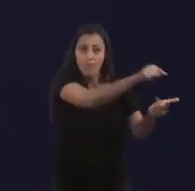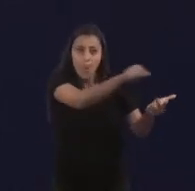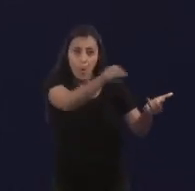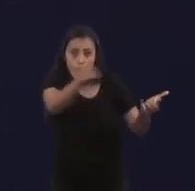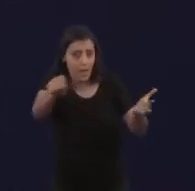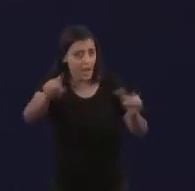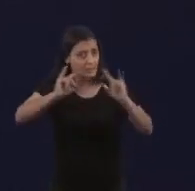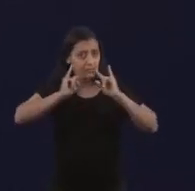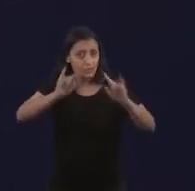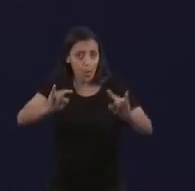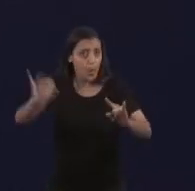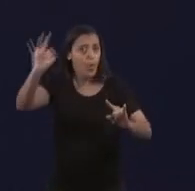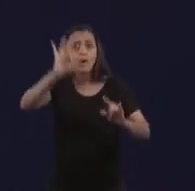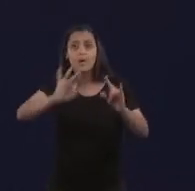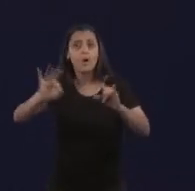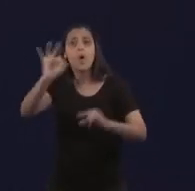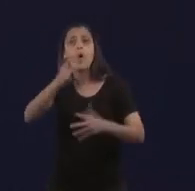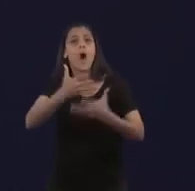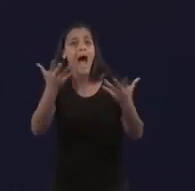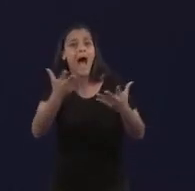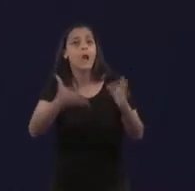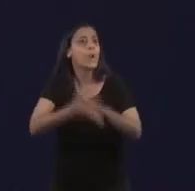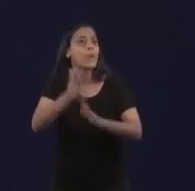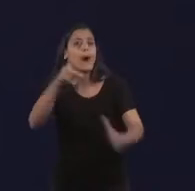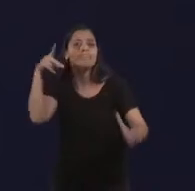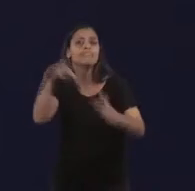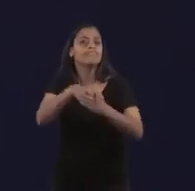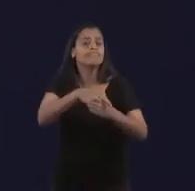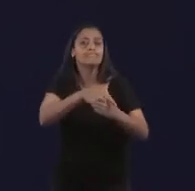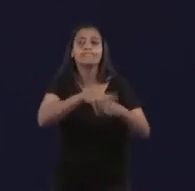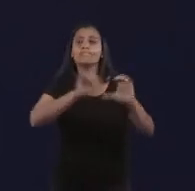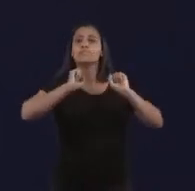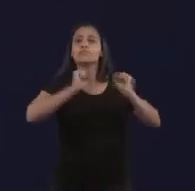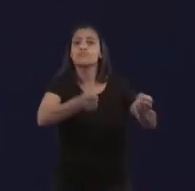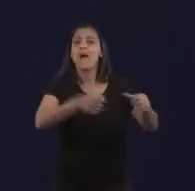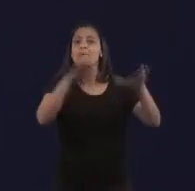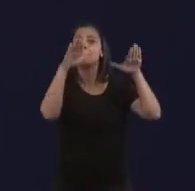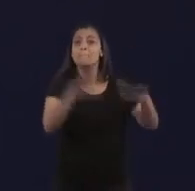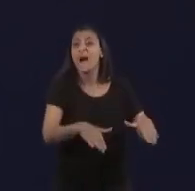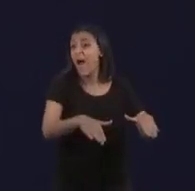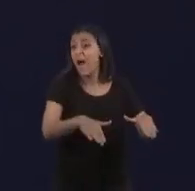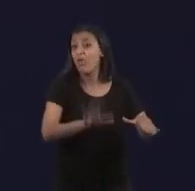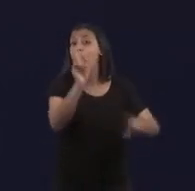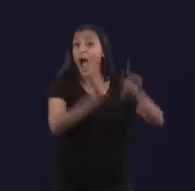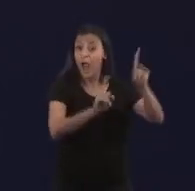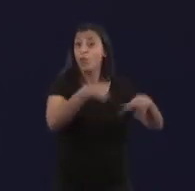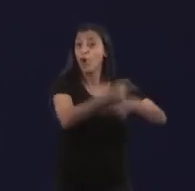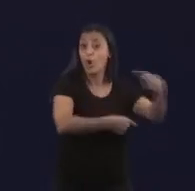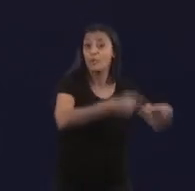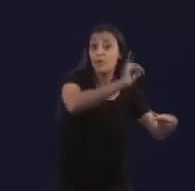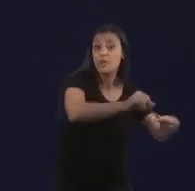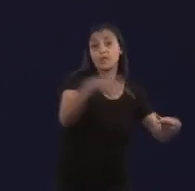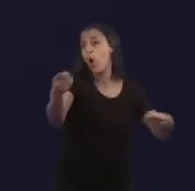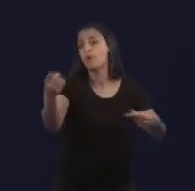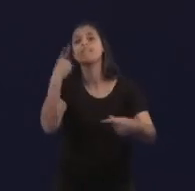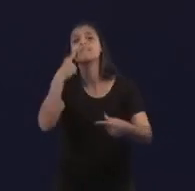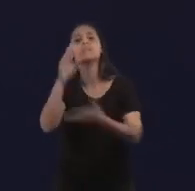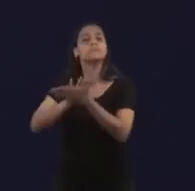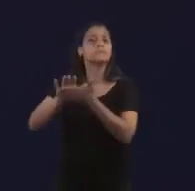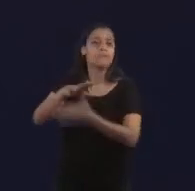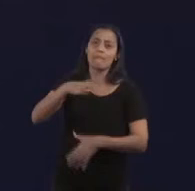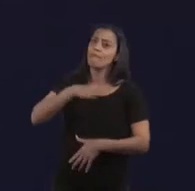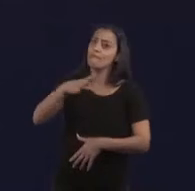tenía algún riesgo en su interrupción, que se pierda valor, se continúa, y otras obras se están negociando, se